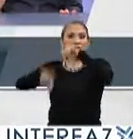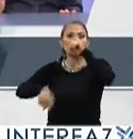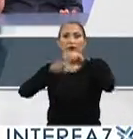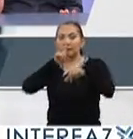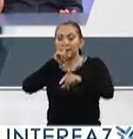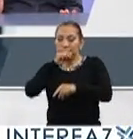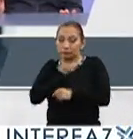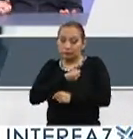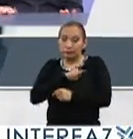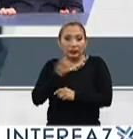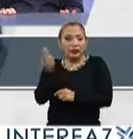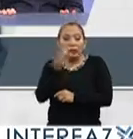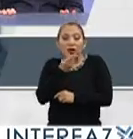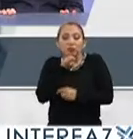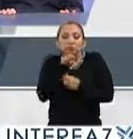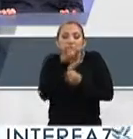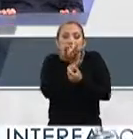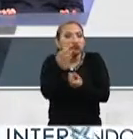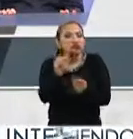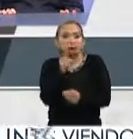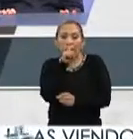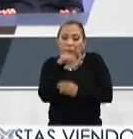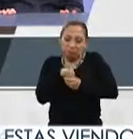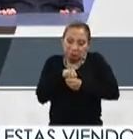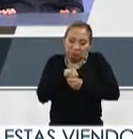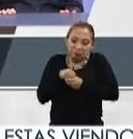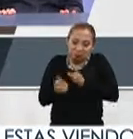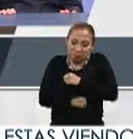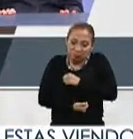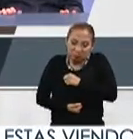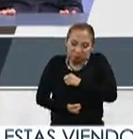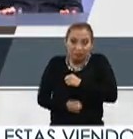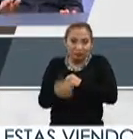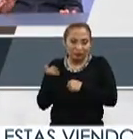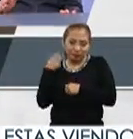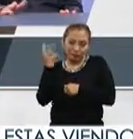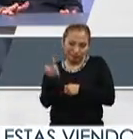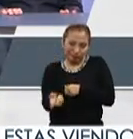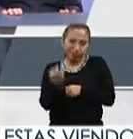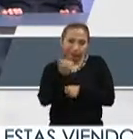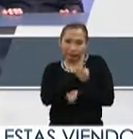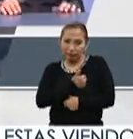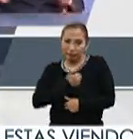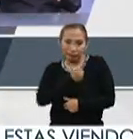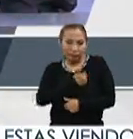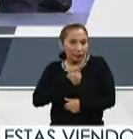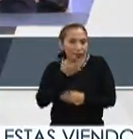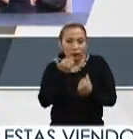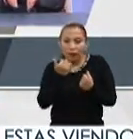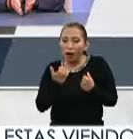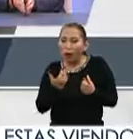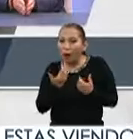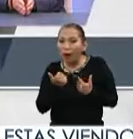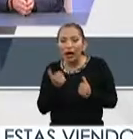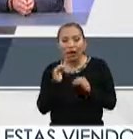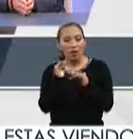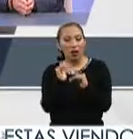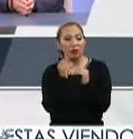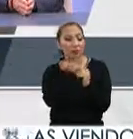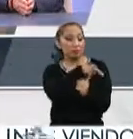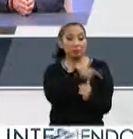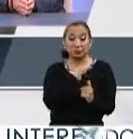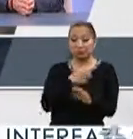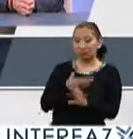el silencio. Necesitamos hablar, no lo estamos haciendo. Y desafortunadamente, insisto, por eso no hay como un límite para